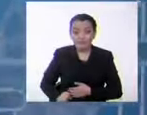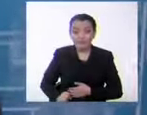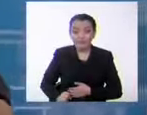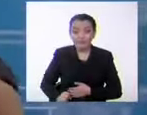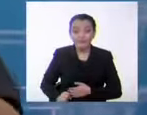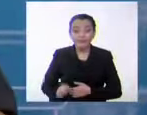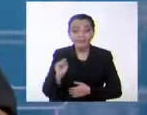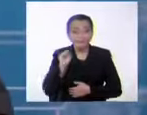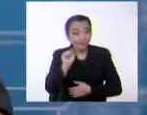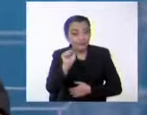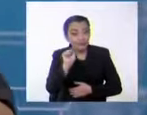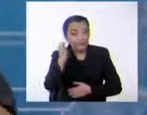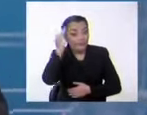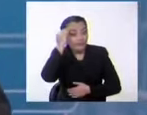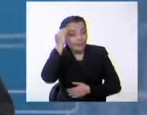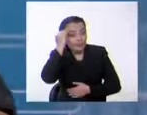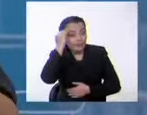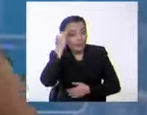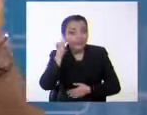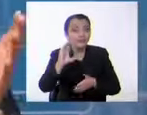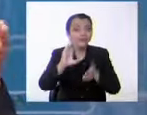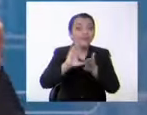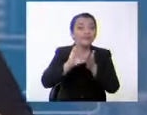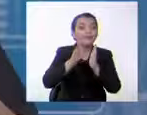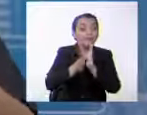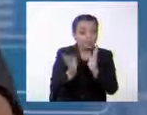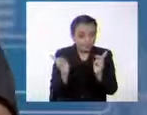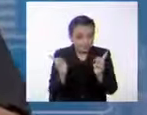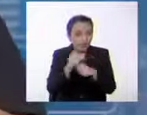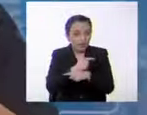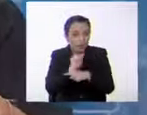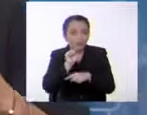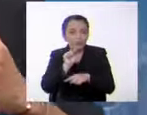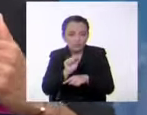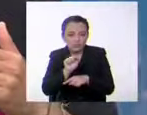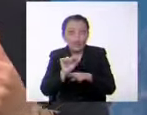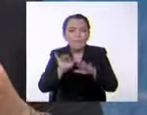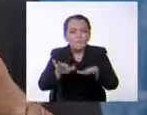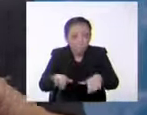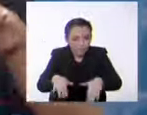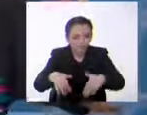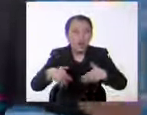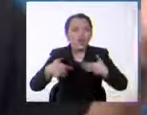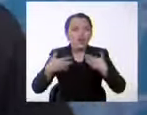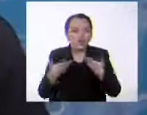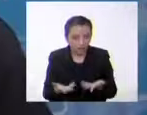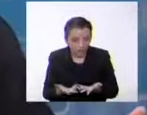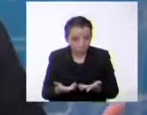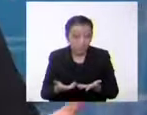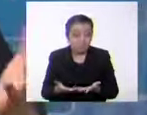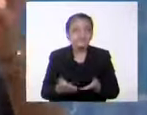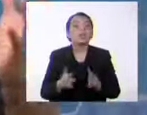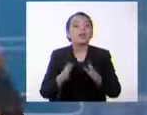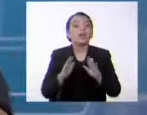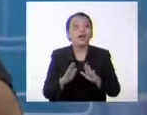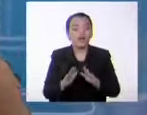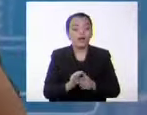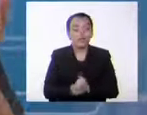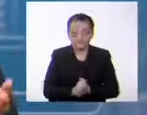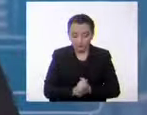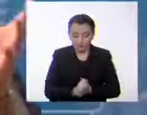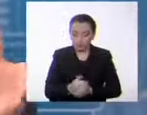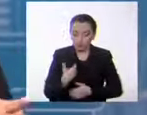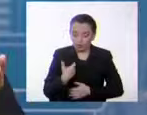que los cambios en la cultura pueden suceder porque nosotros entramos en contacto con otras culturas. Y